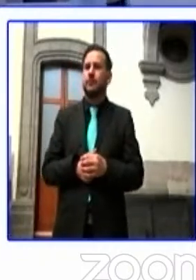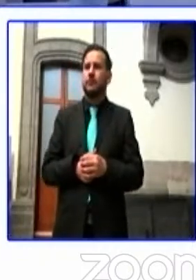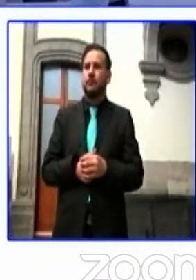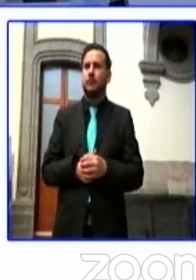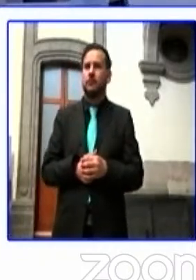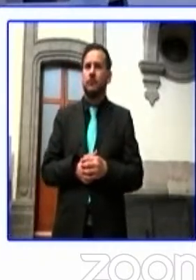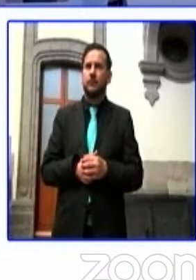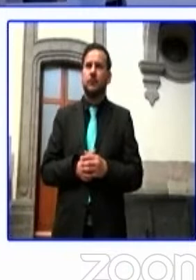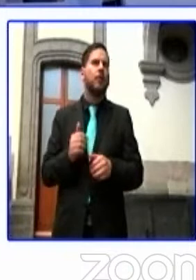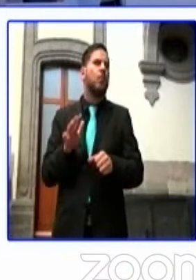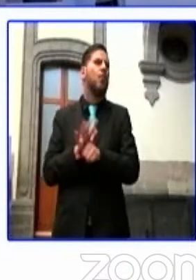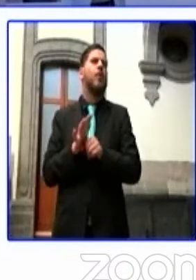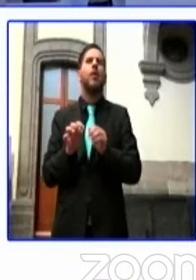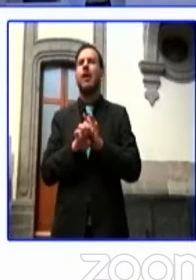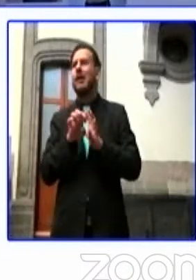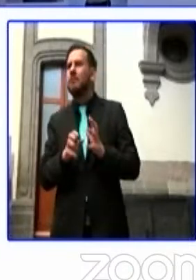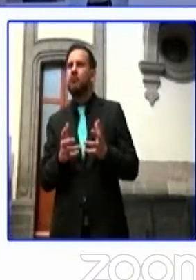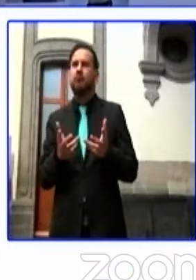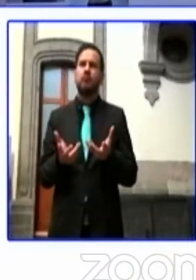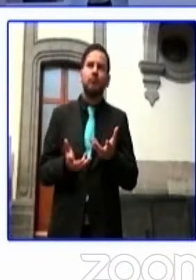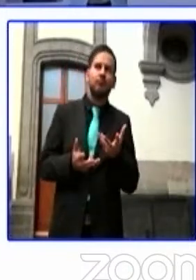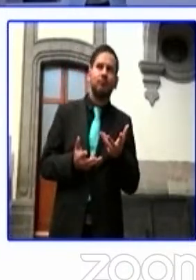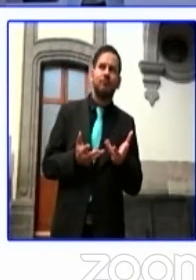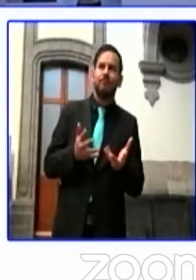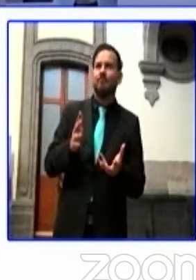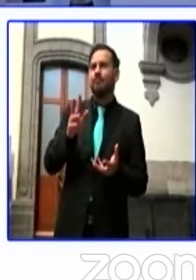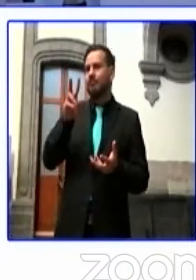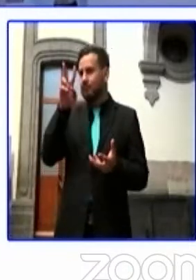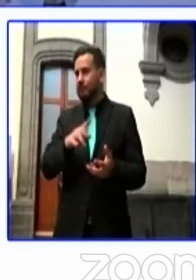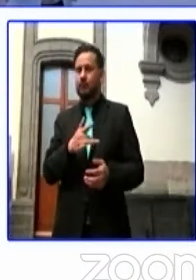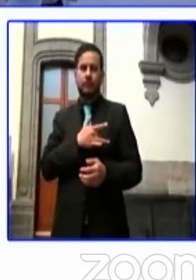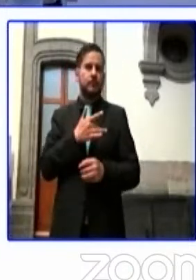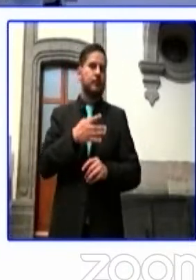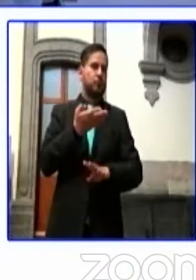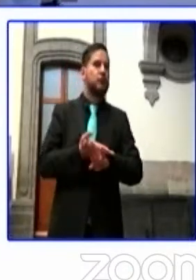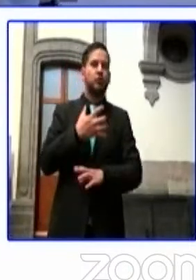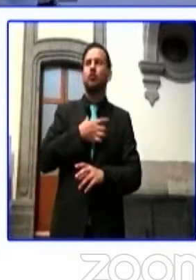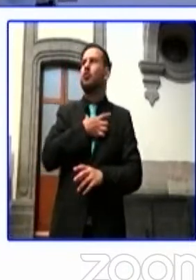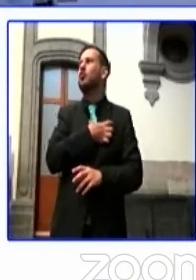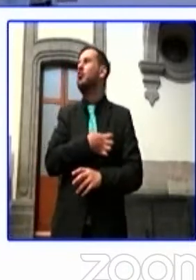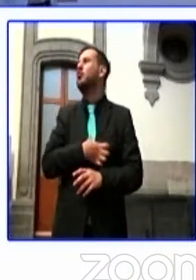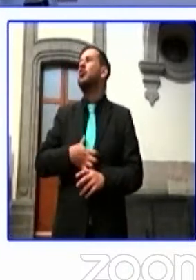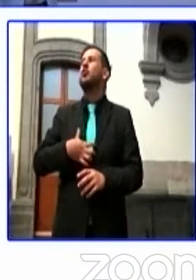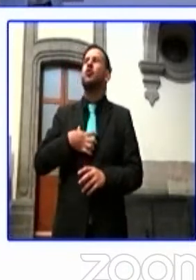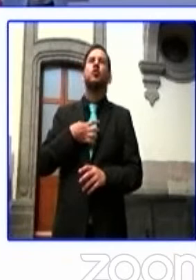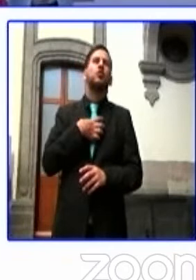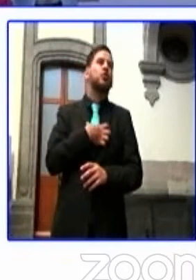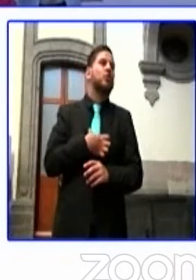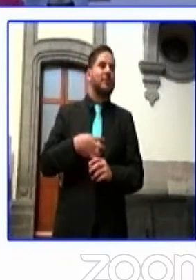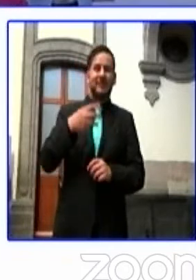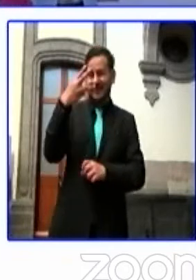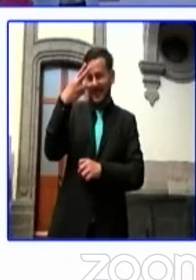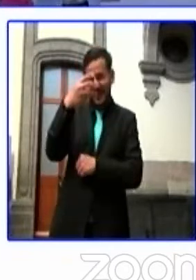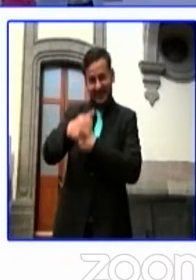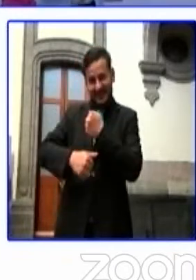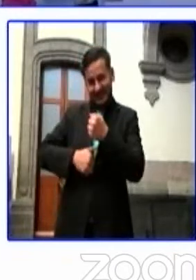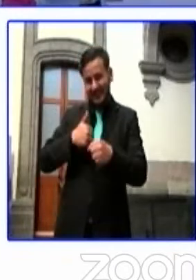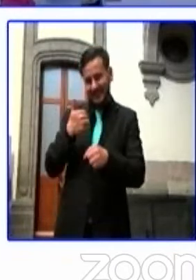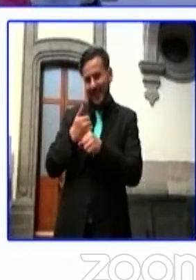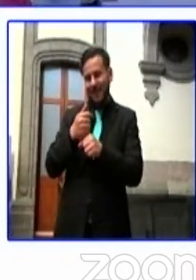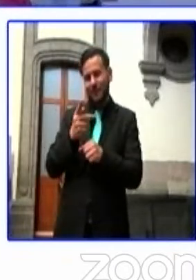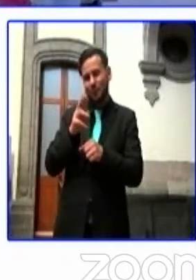Por cierto, también estoy muy, muy contento porque por fin, después de 3 años de pandemia,